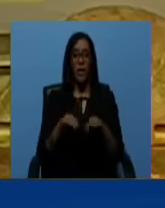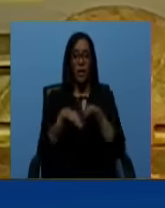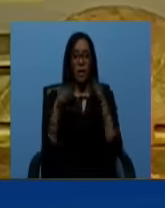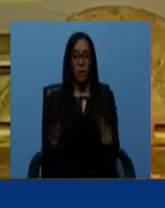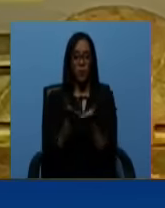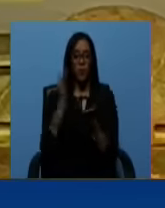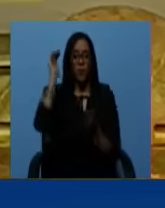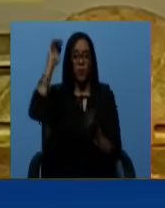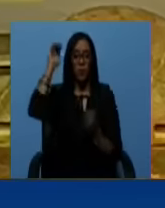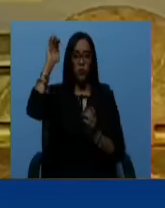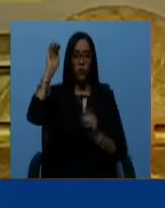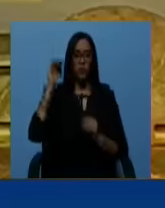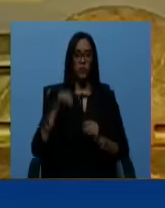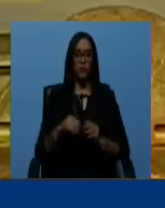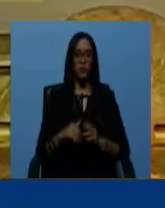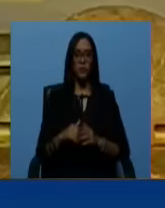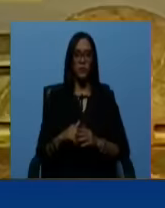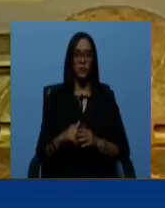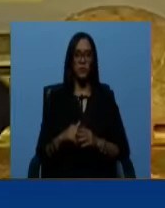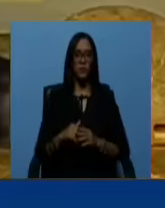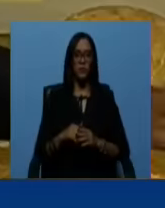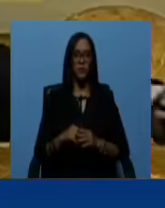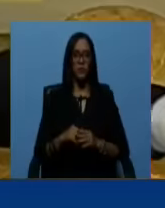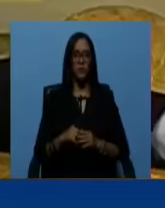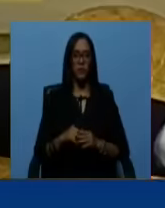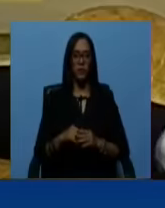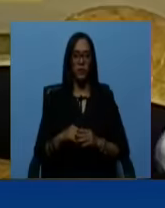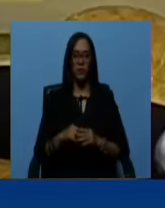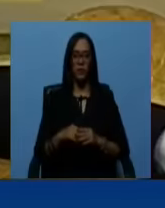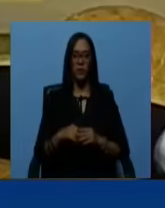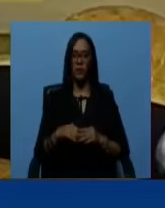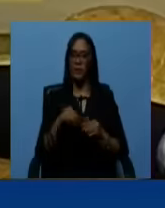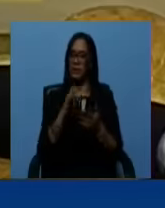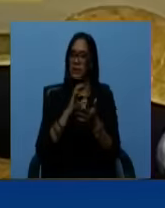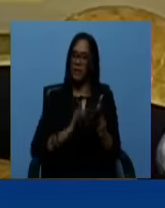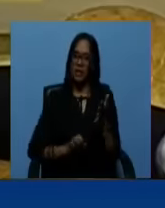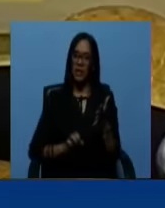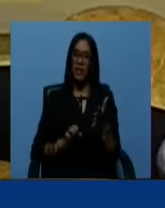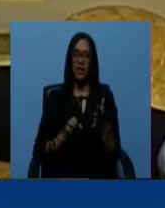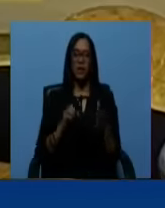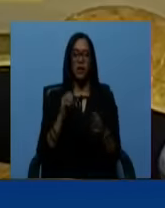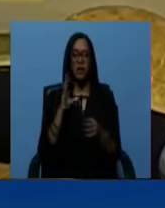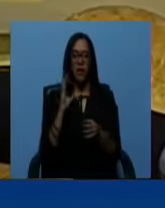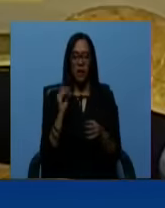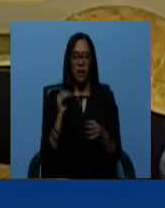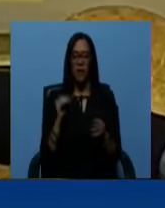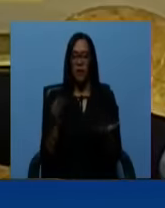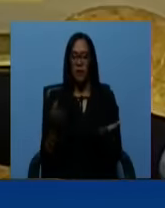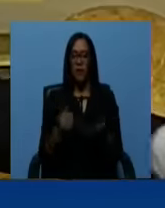futuro. Sin desdeñar de